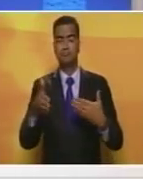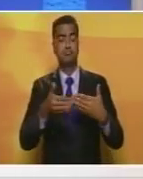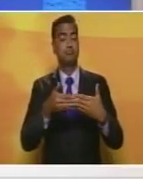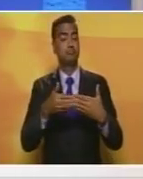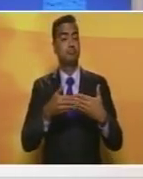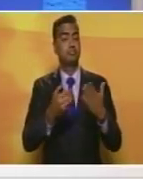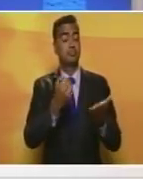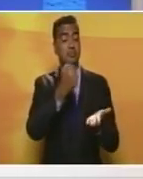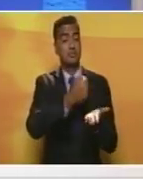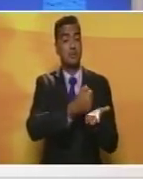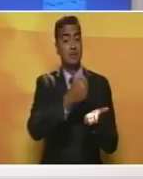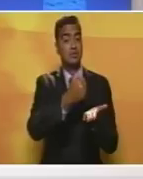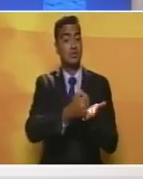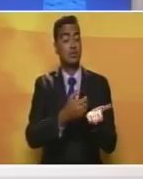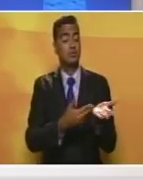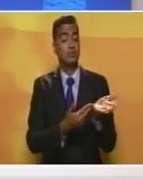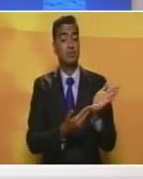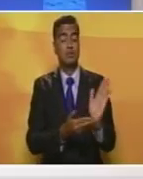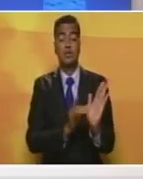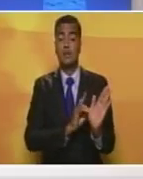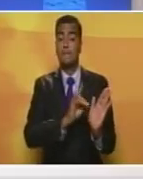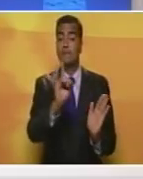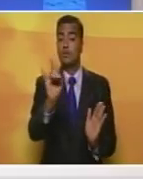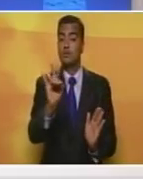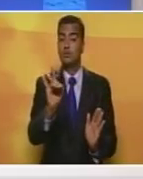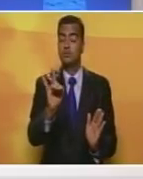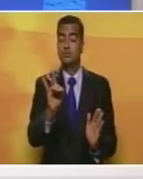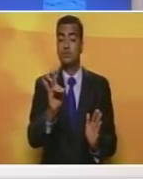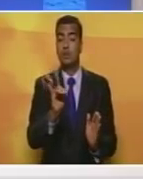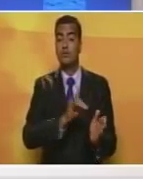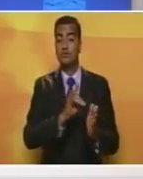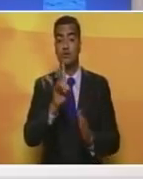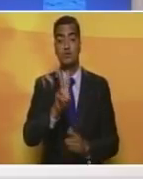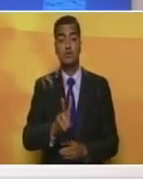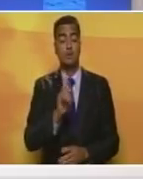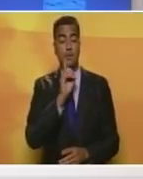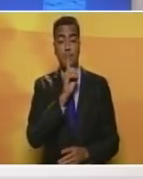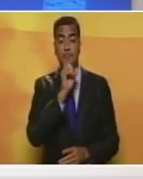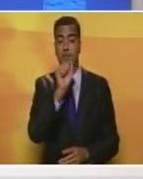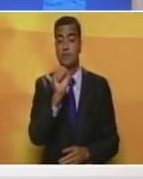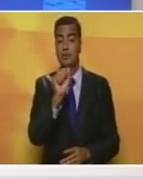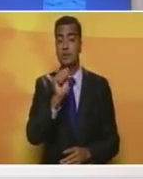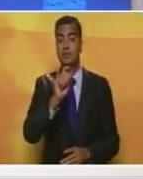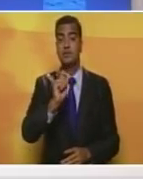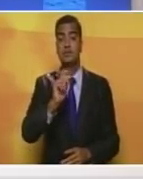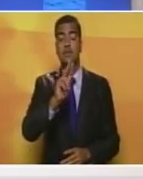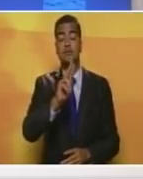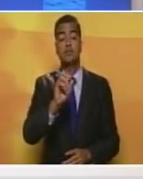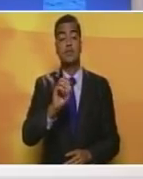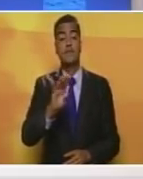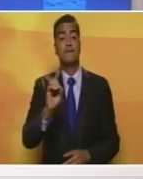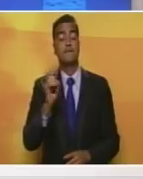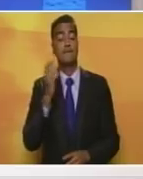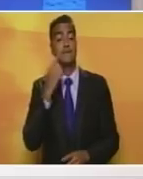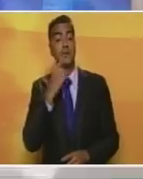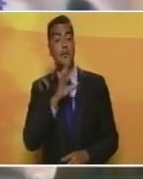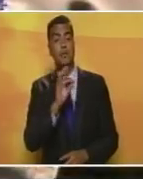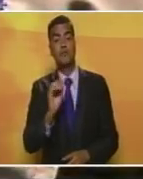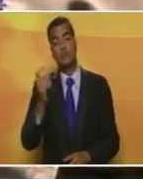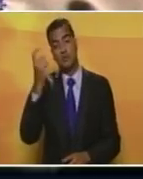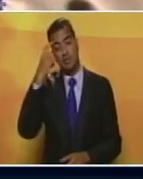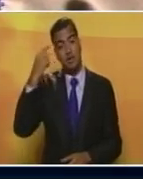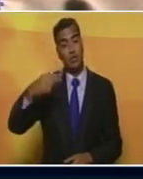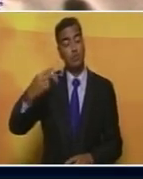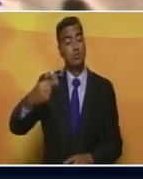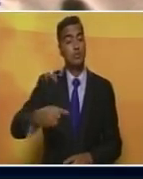casi el 70% de las importaciones se realizaron a tasa DIPRO, aunque a los productos no se vendiesen a ese monto.